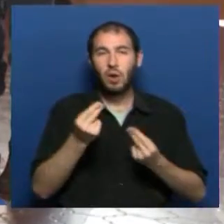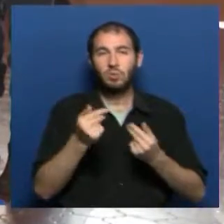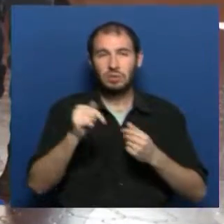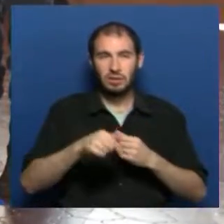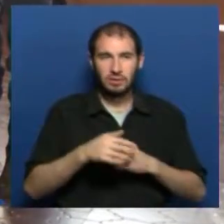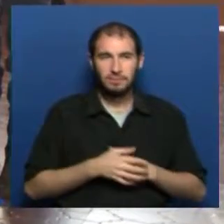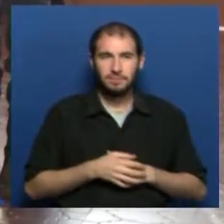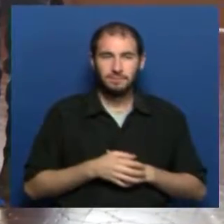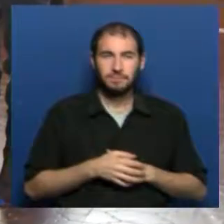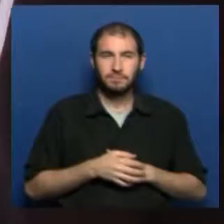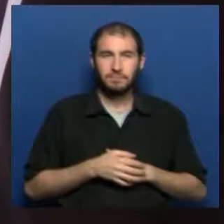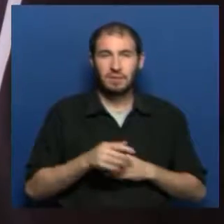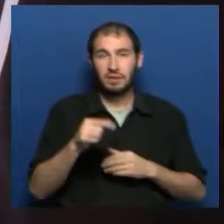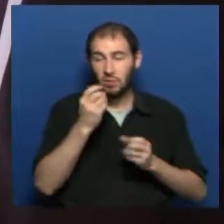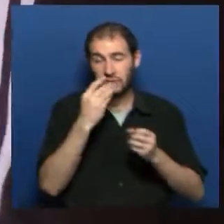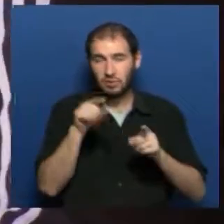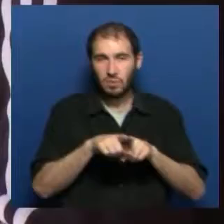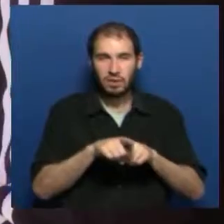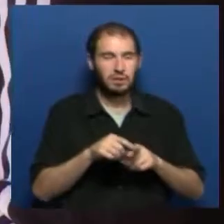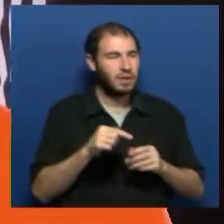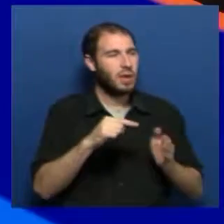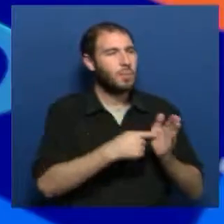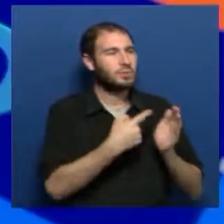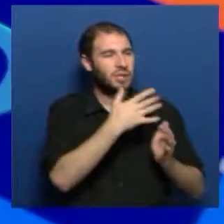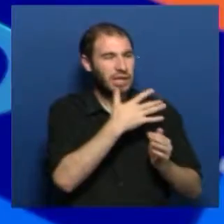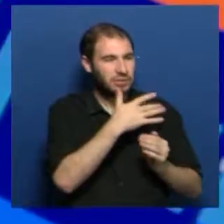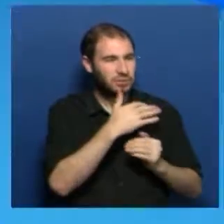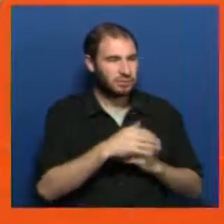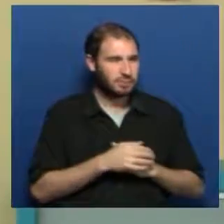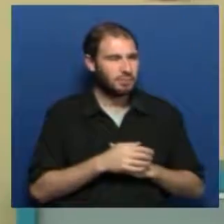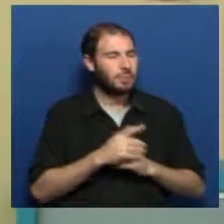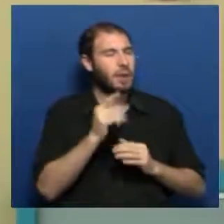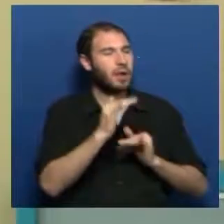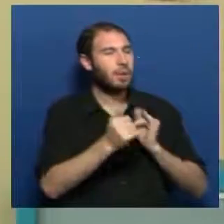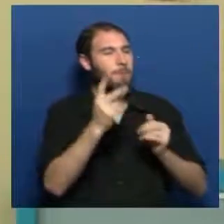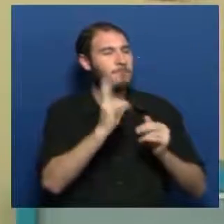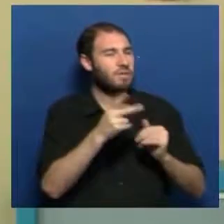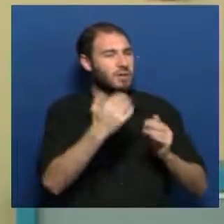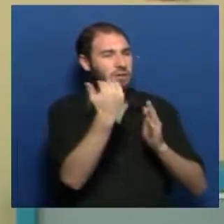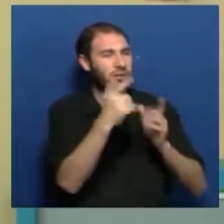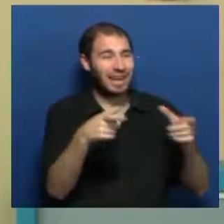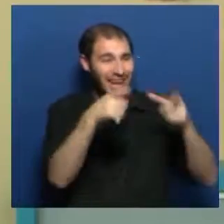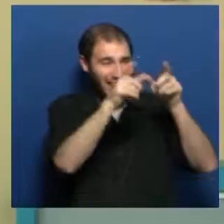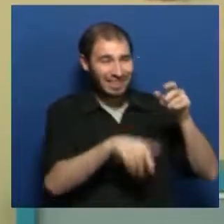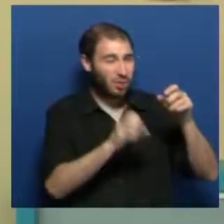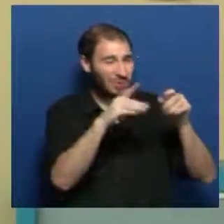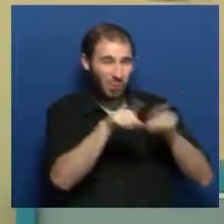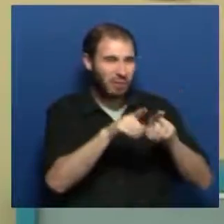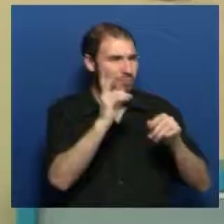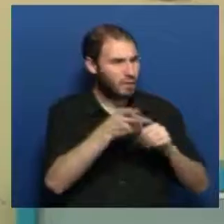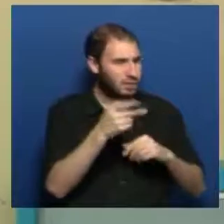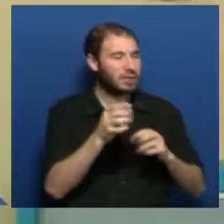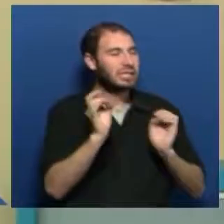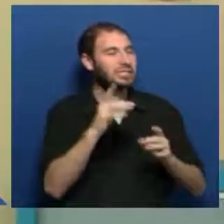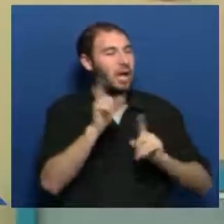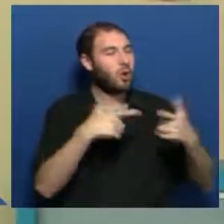utilizamos en Santa Rosa. Absolutamente. Artículo 14 plantea prohibir las colectoras. Sí. Hubo algunas críticas